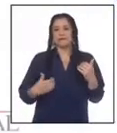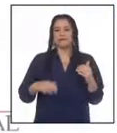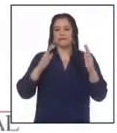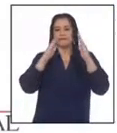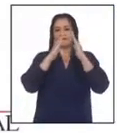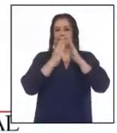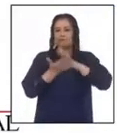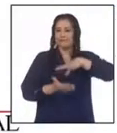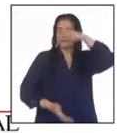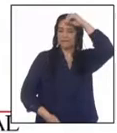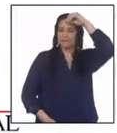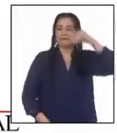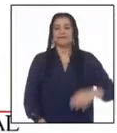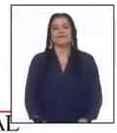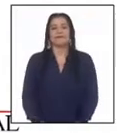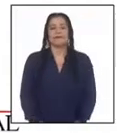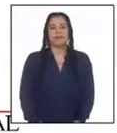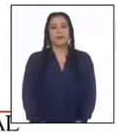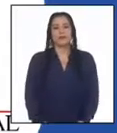Aprendo en Casa